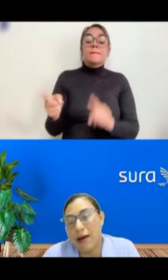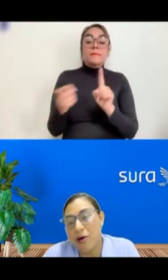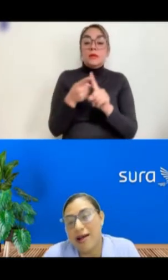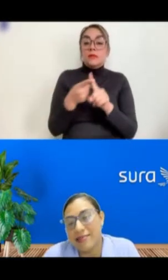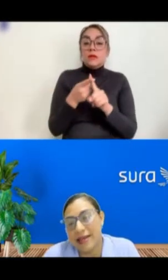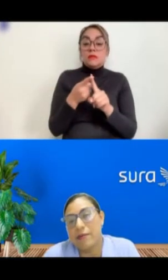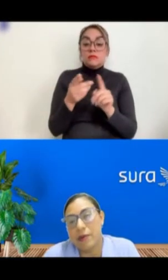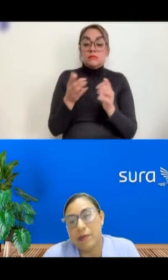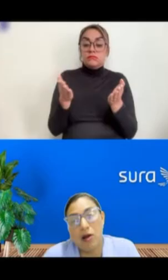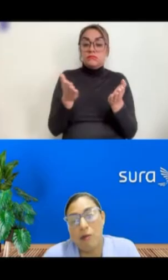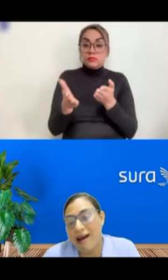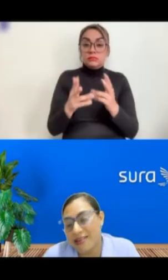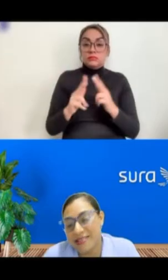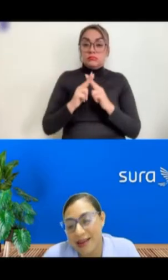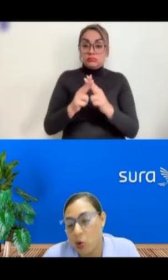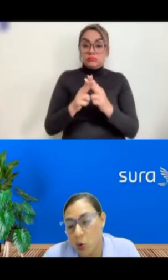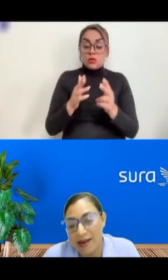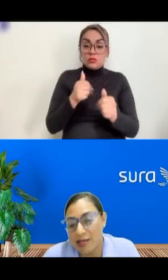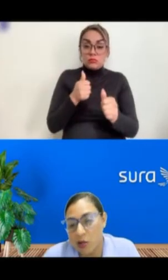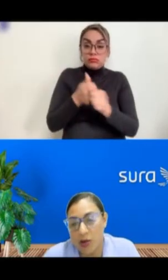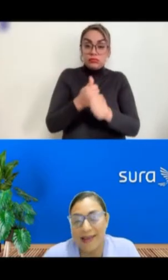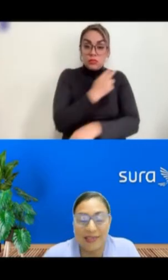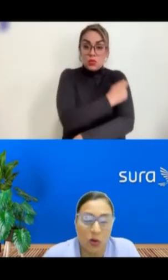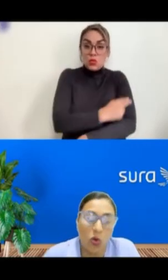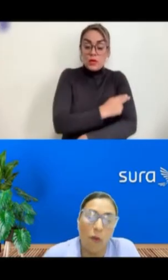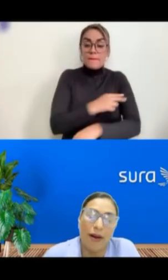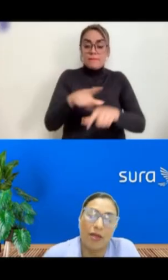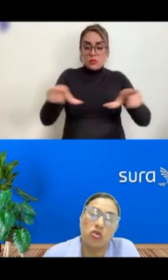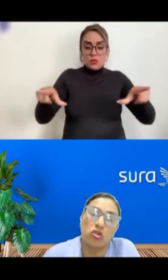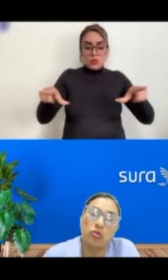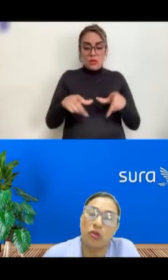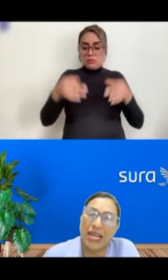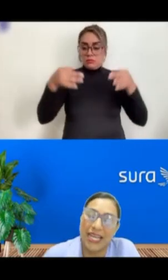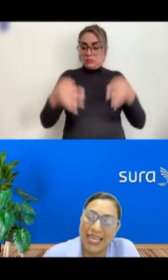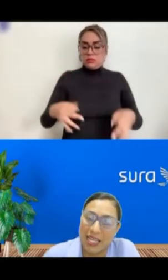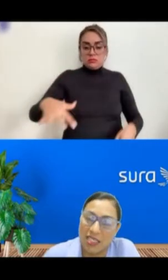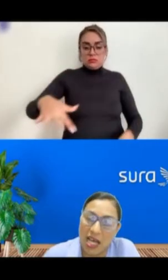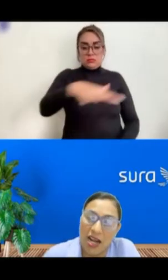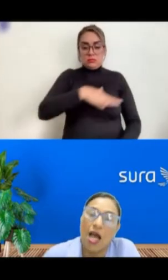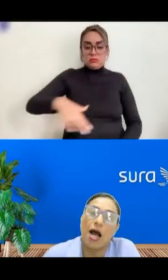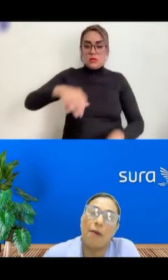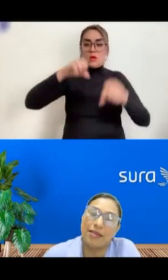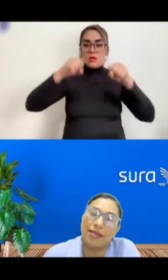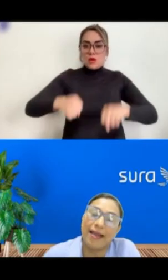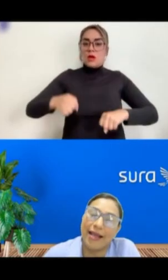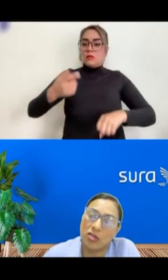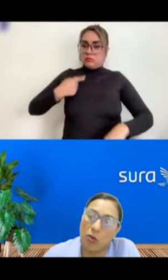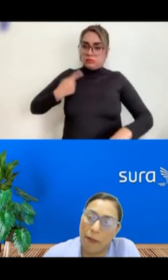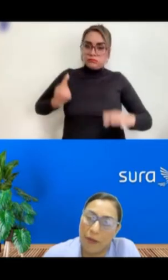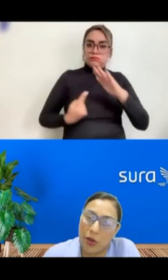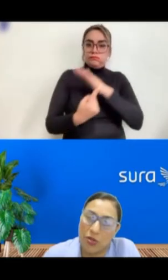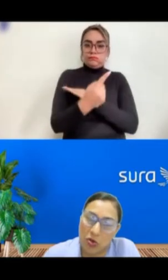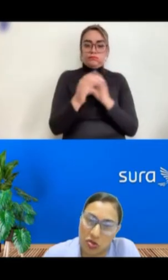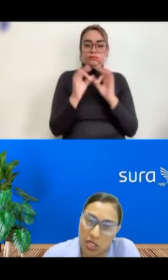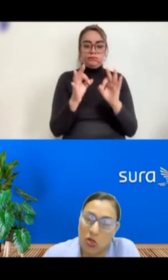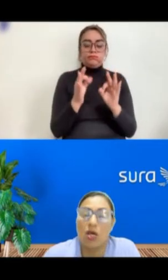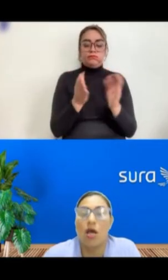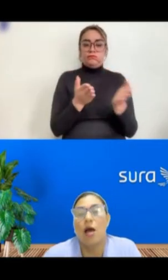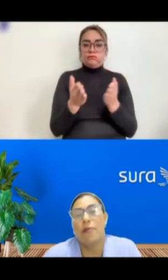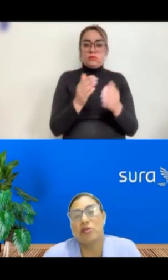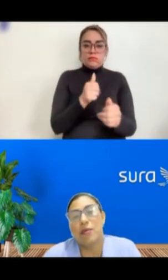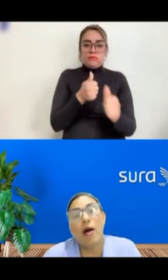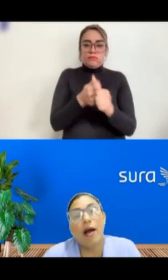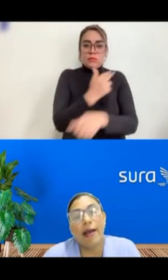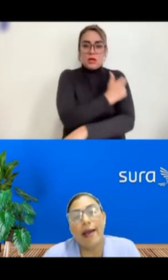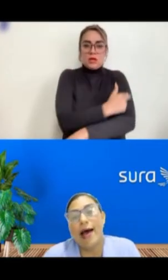auxilios, ¿qué vamos a hacer? Primero vamos a revisar el lugar, si el lugar es seguro para nosotros poder ingresar a prestar esos primeros